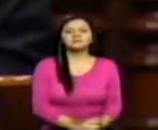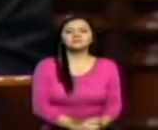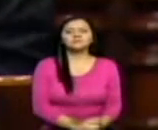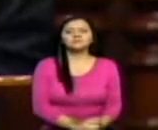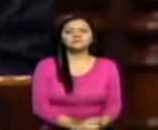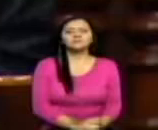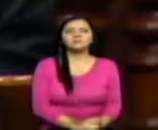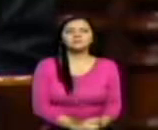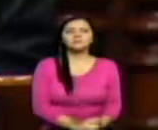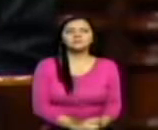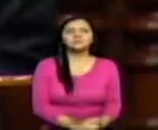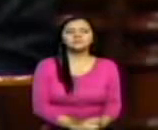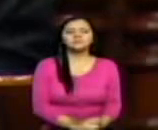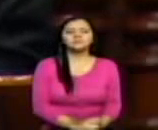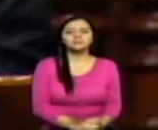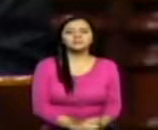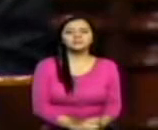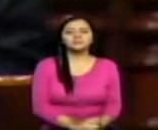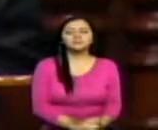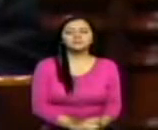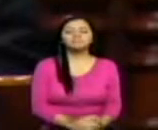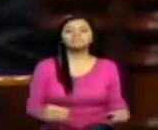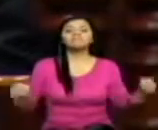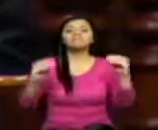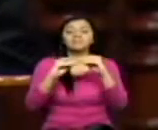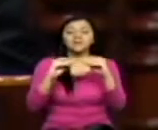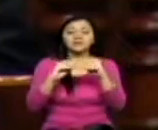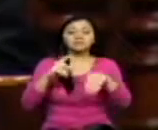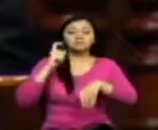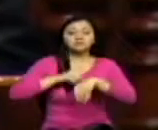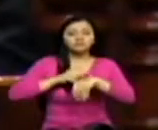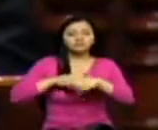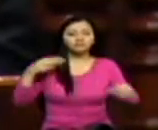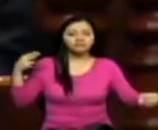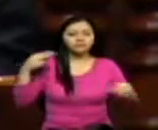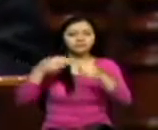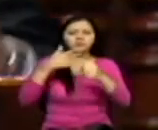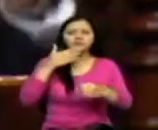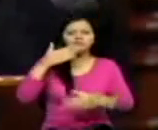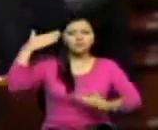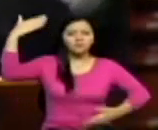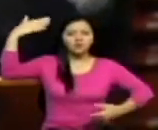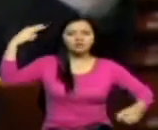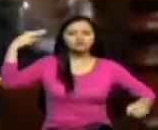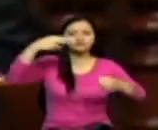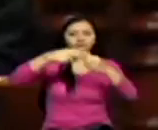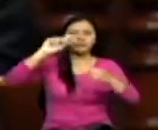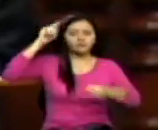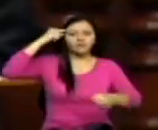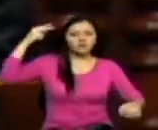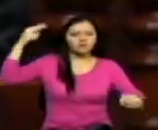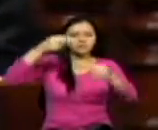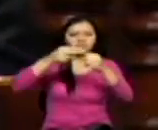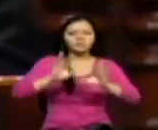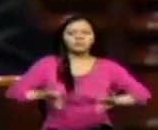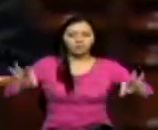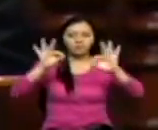Y a su integrada participación política en las decisiones y en el gobierno.